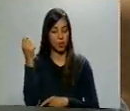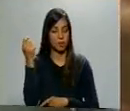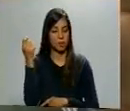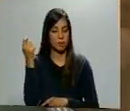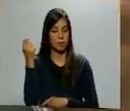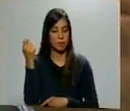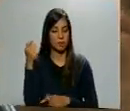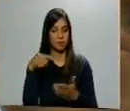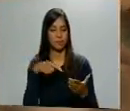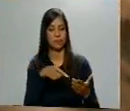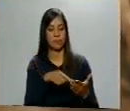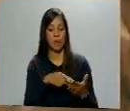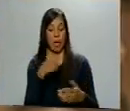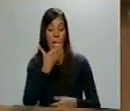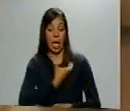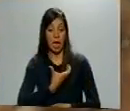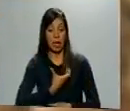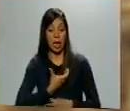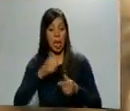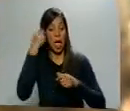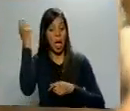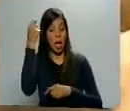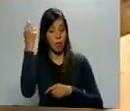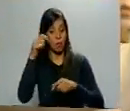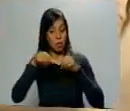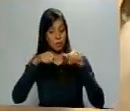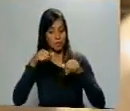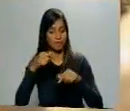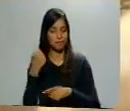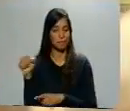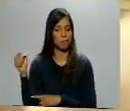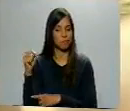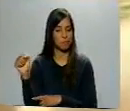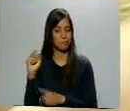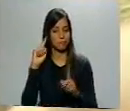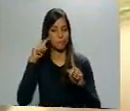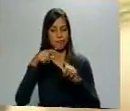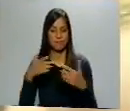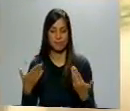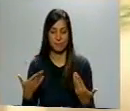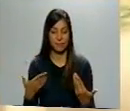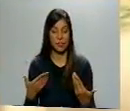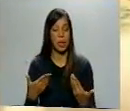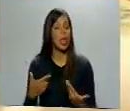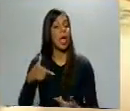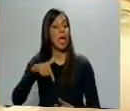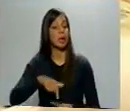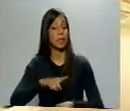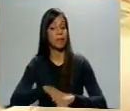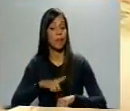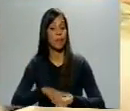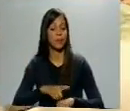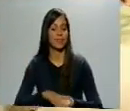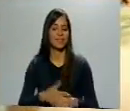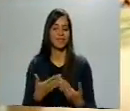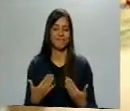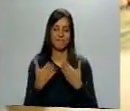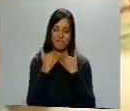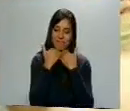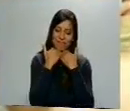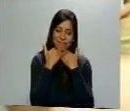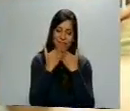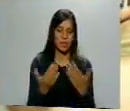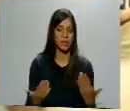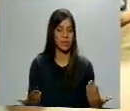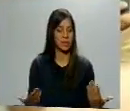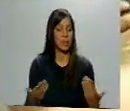no ha cumplido los objetivos. Y en estos momentos es innecesaria